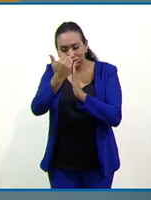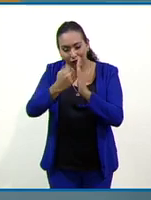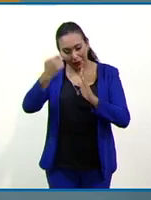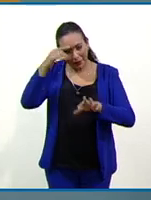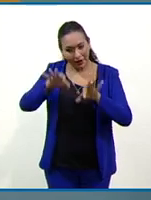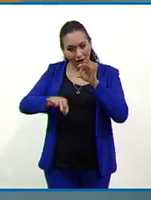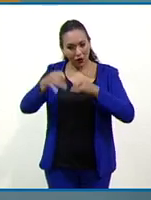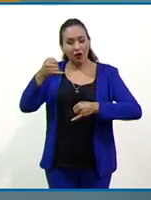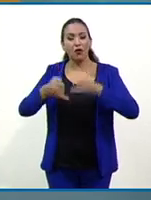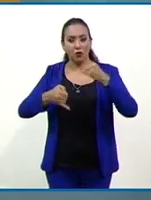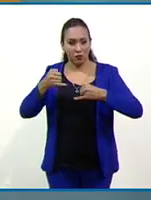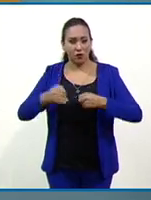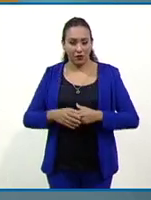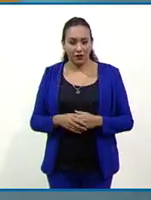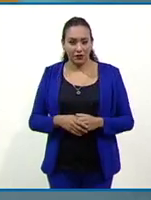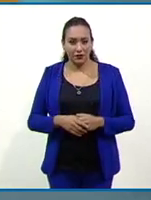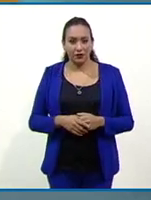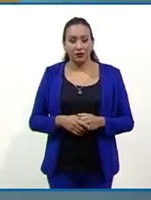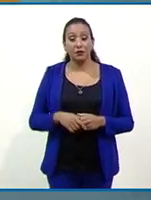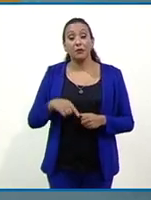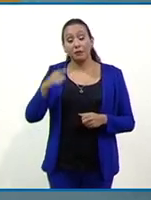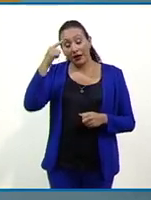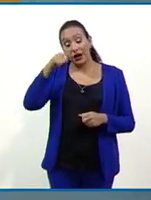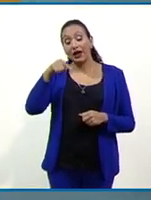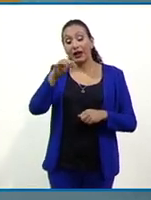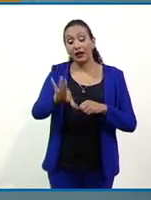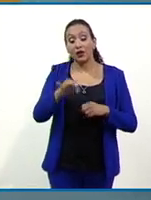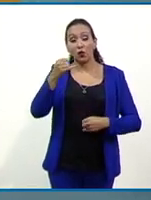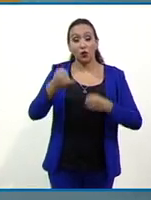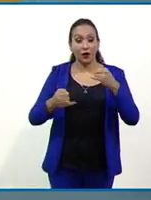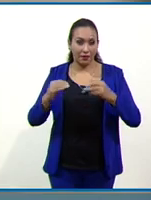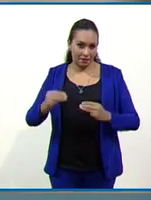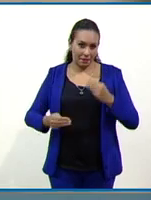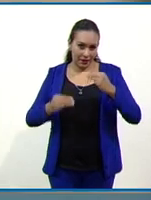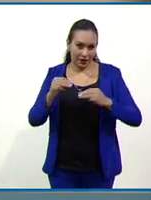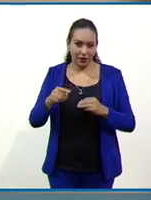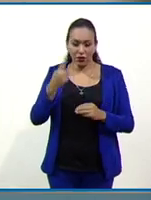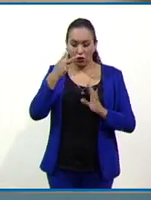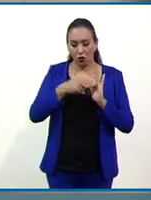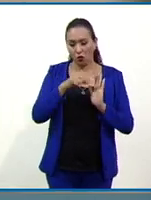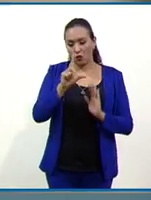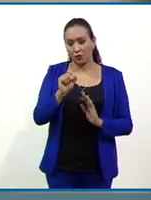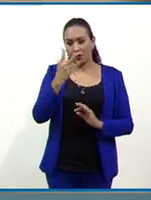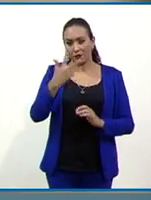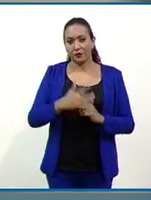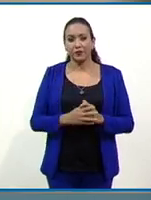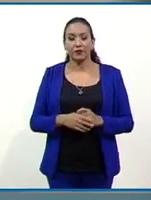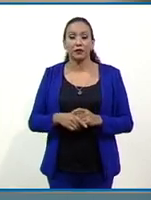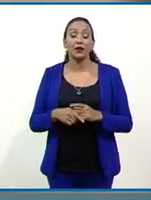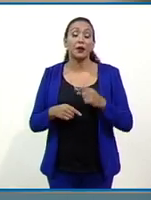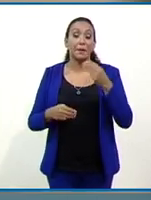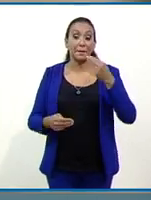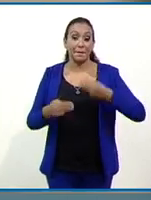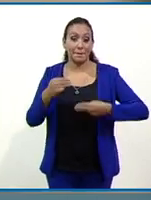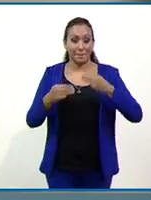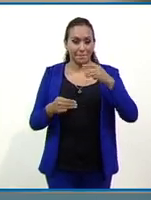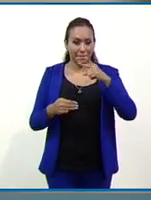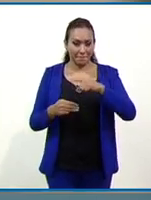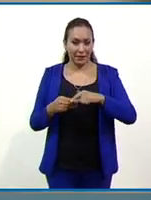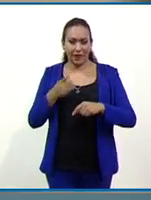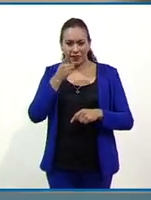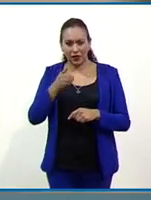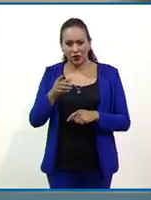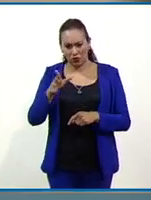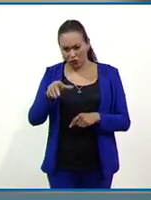proceso electoral extraordinario del 2025. La magistrada Yanine Otálora Malací votó en contra